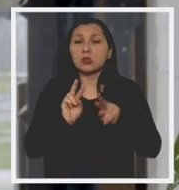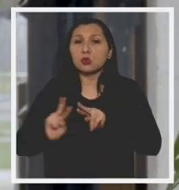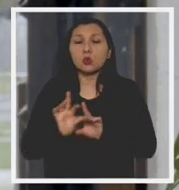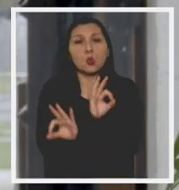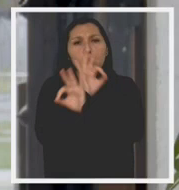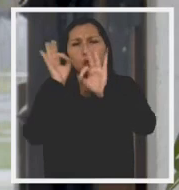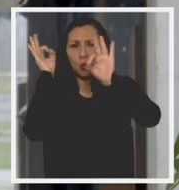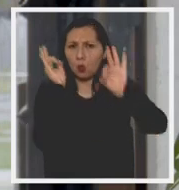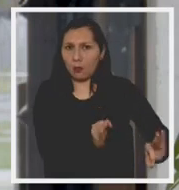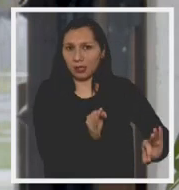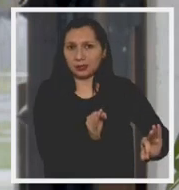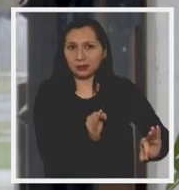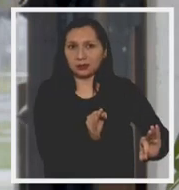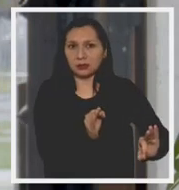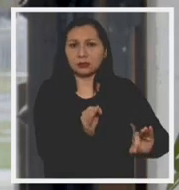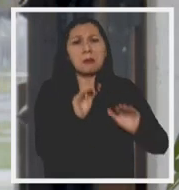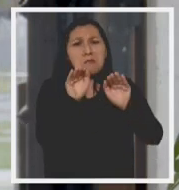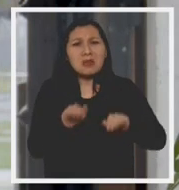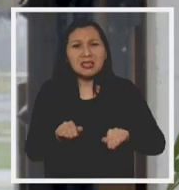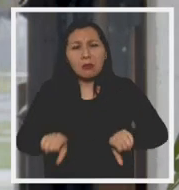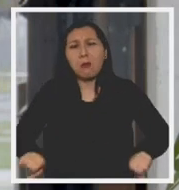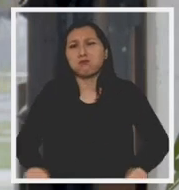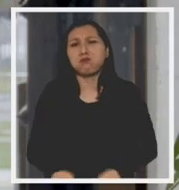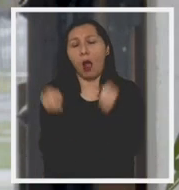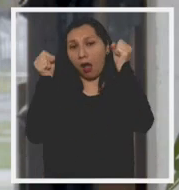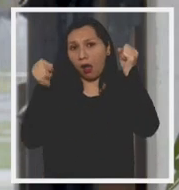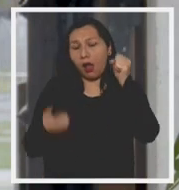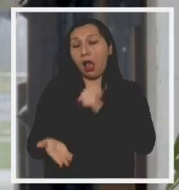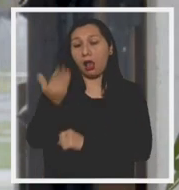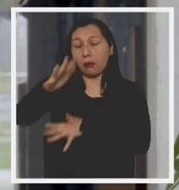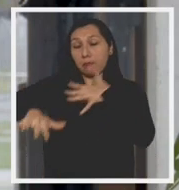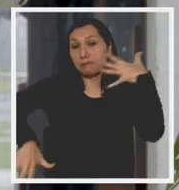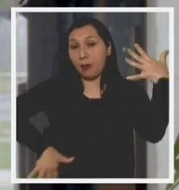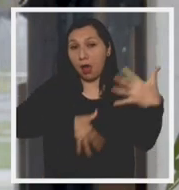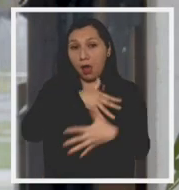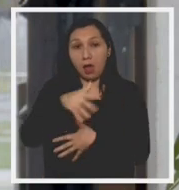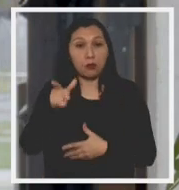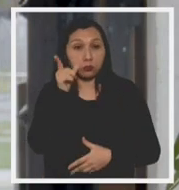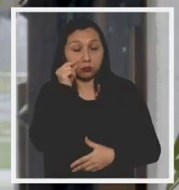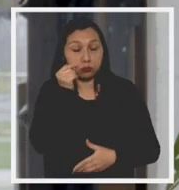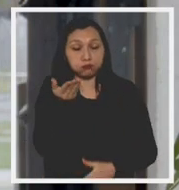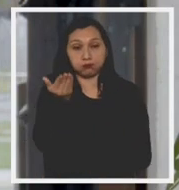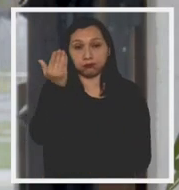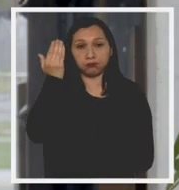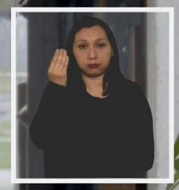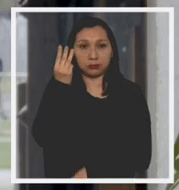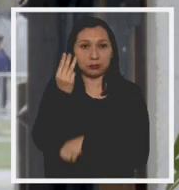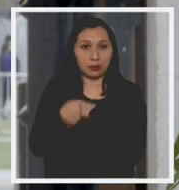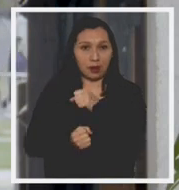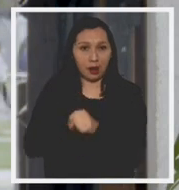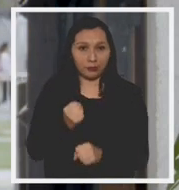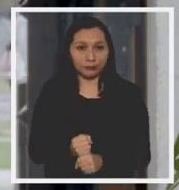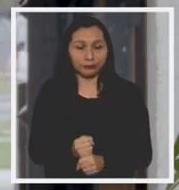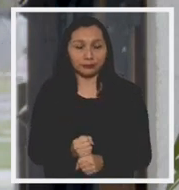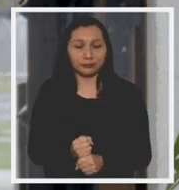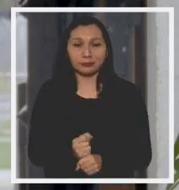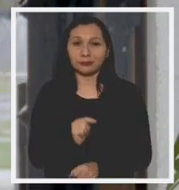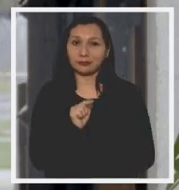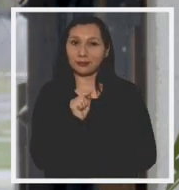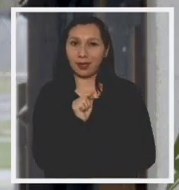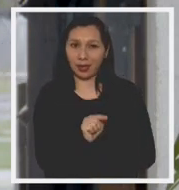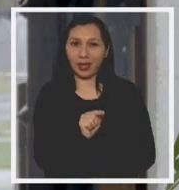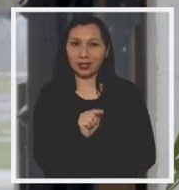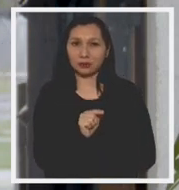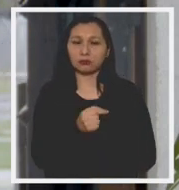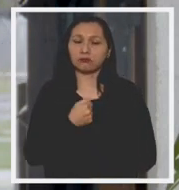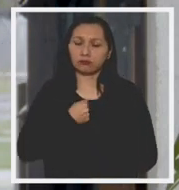sin que nunca más lleguemos a la fractura que explotó un día como hoy hace 3 años. Y eso